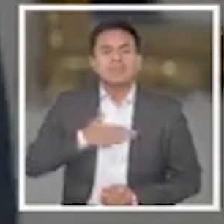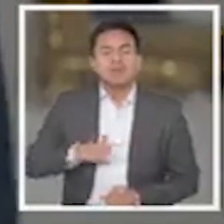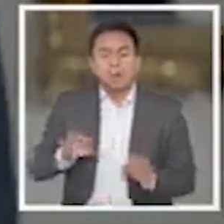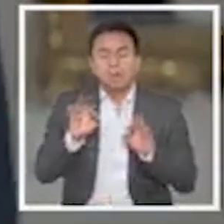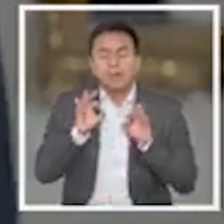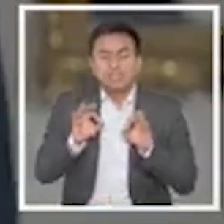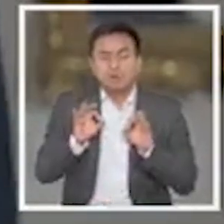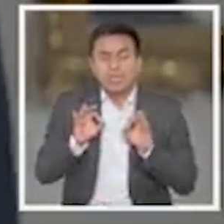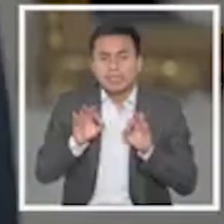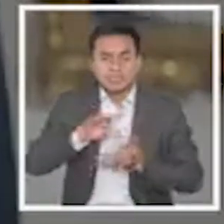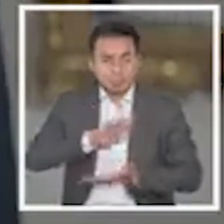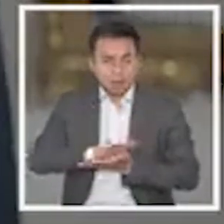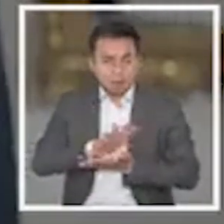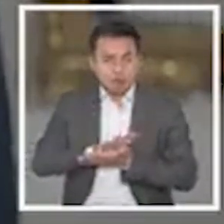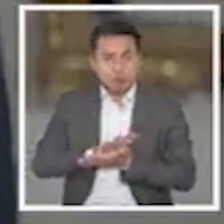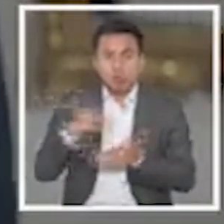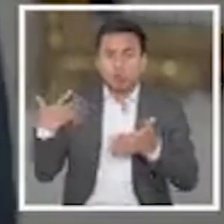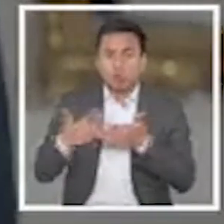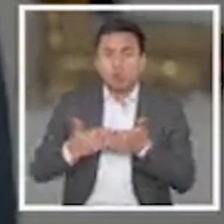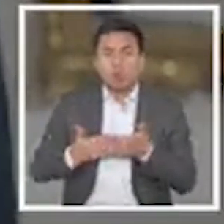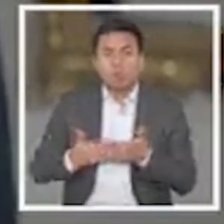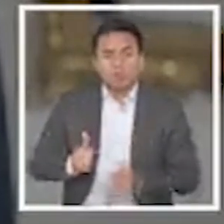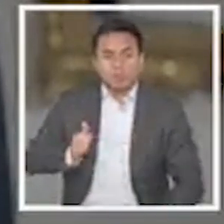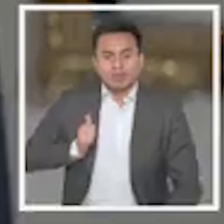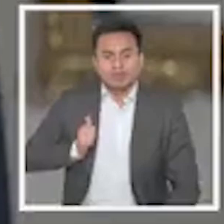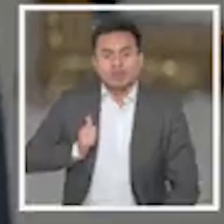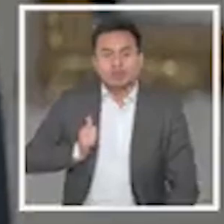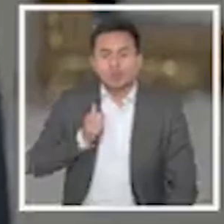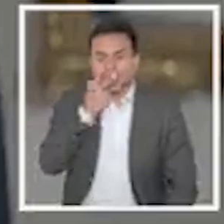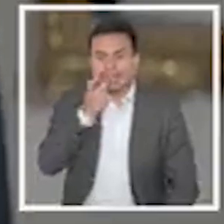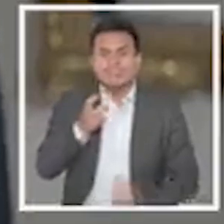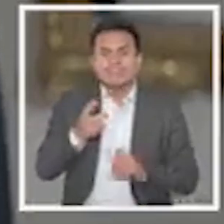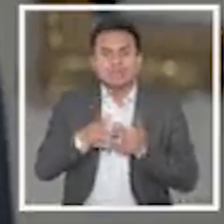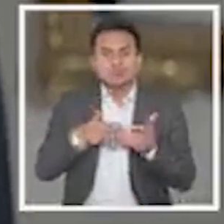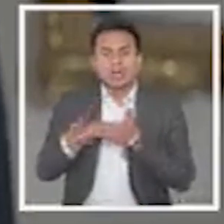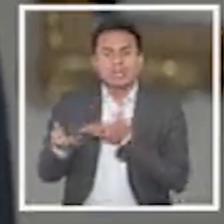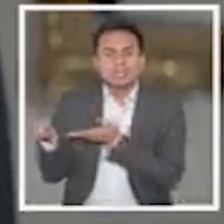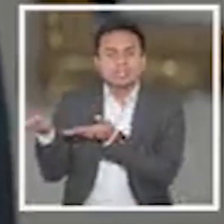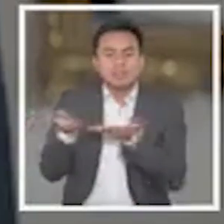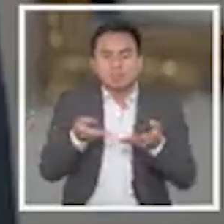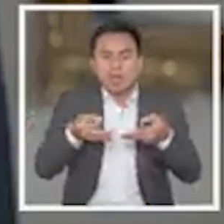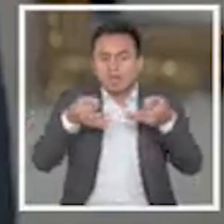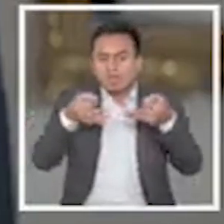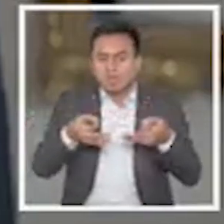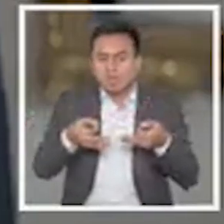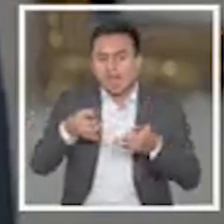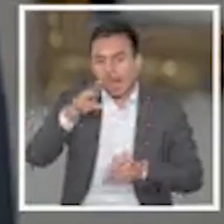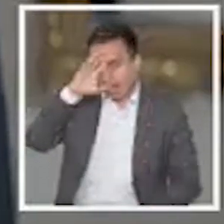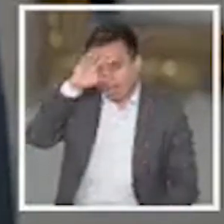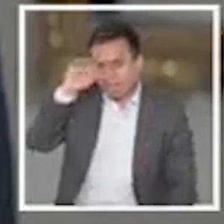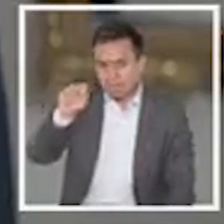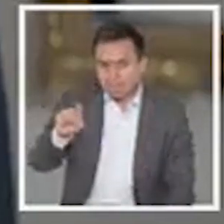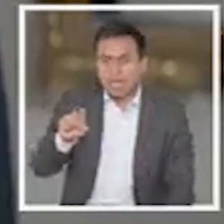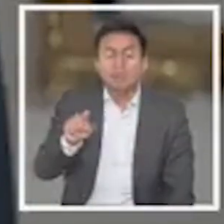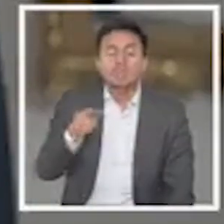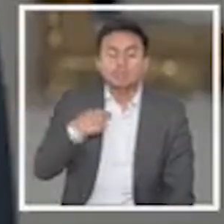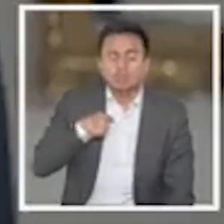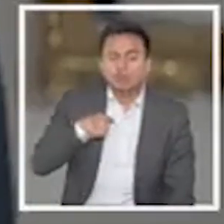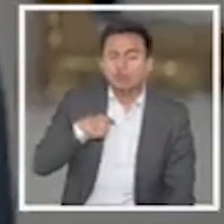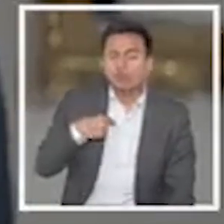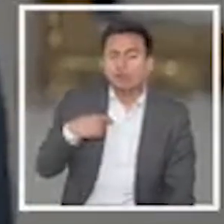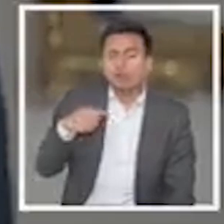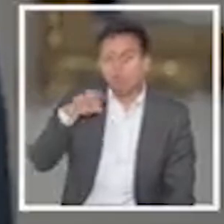Quiero en particular celebrar el cumplimiento de los envíos de gas natural a firme desde Argentina. Eso lo